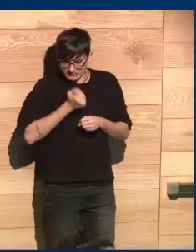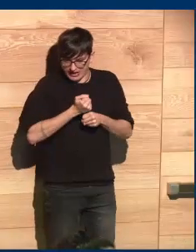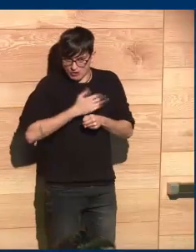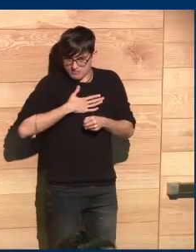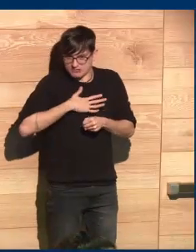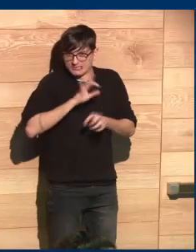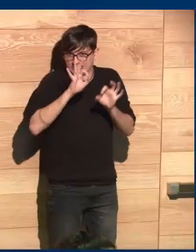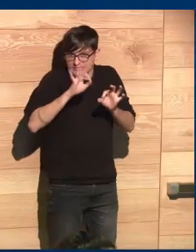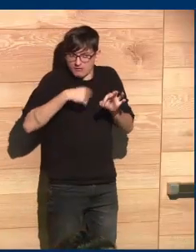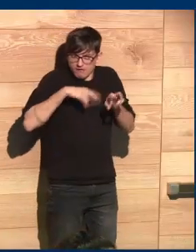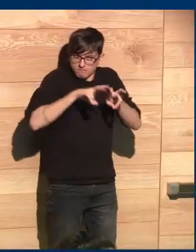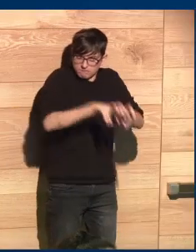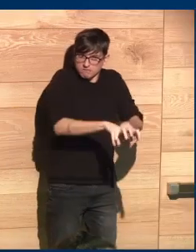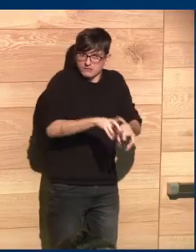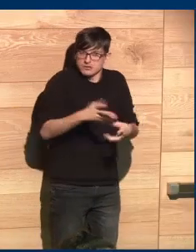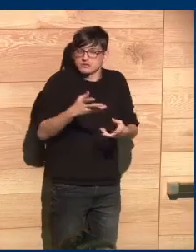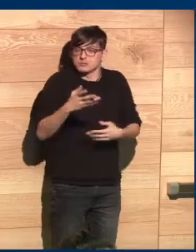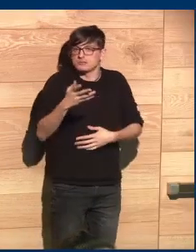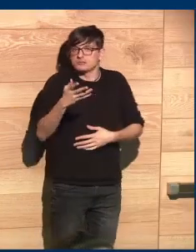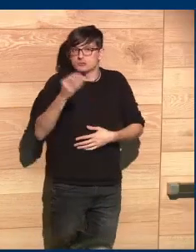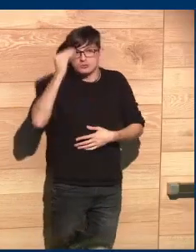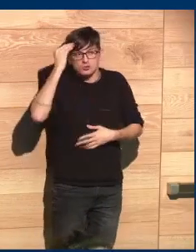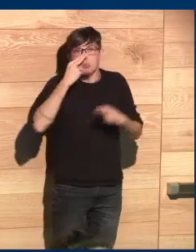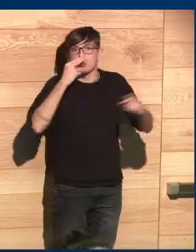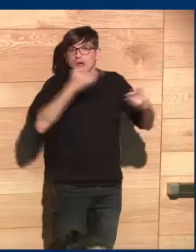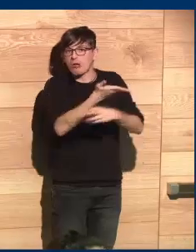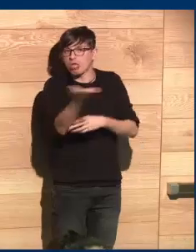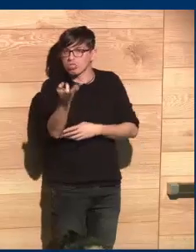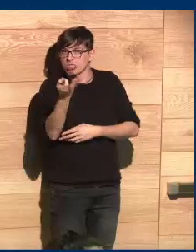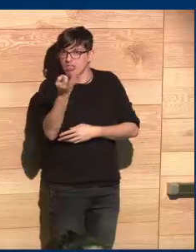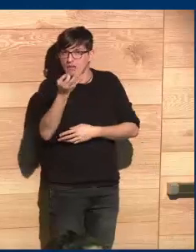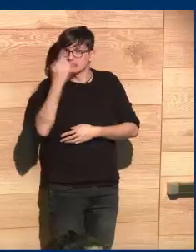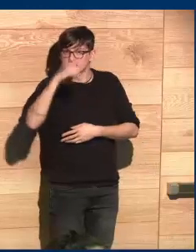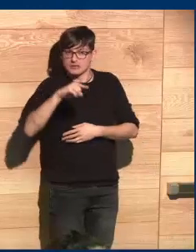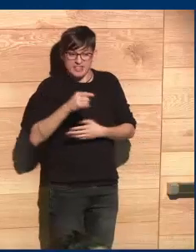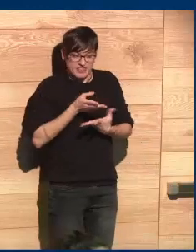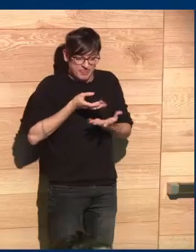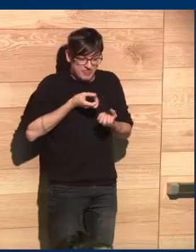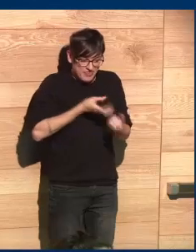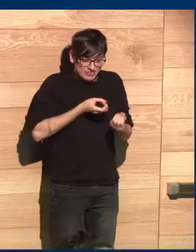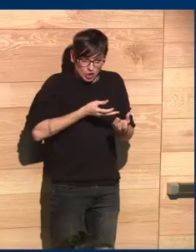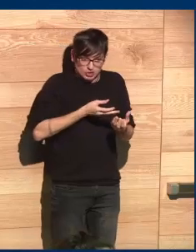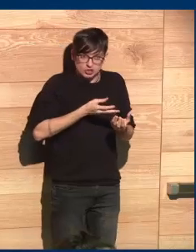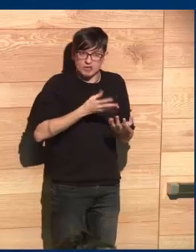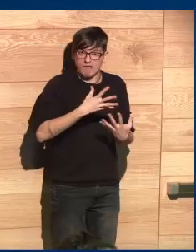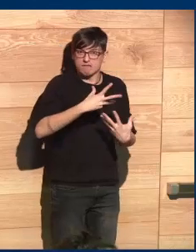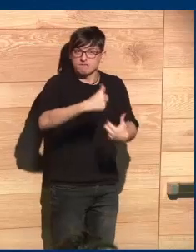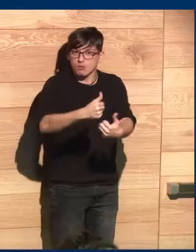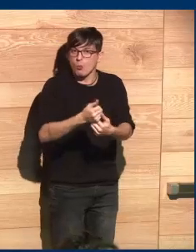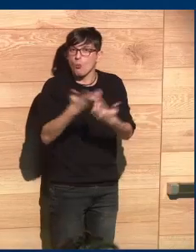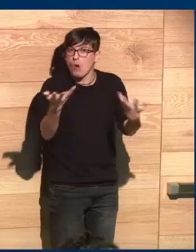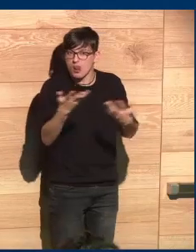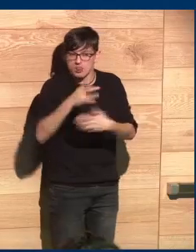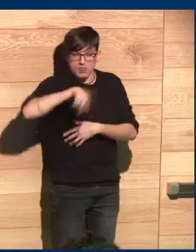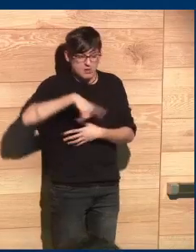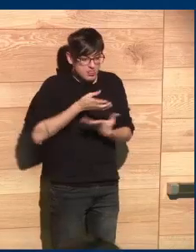cercana que el público normal, pero yo creo que el público debería saber qué datos se extraen de sus juegos. También es importante saber cómo se usan